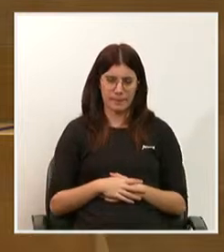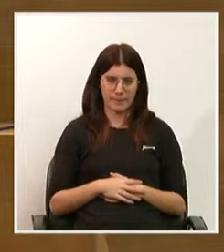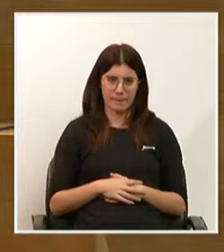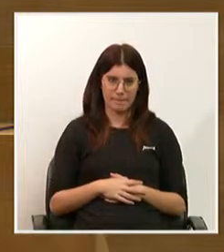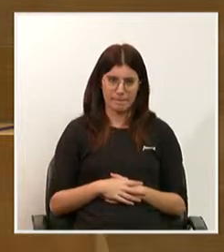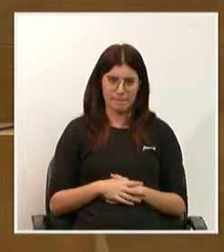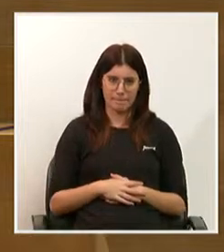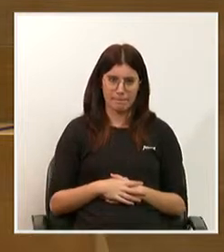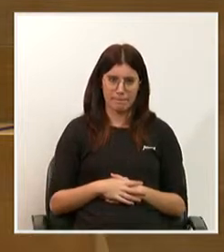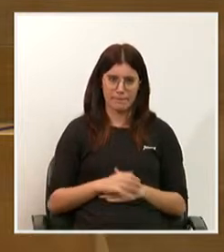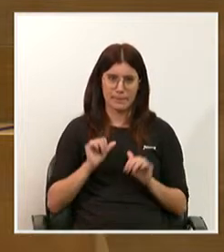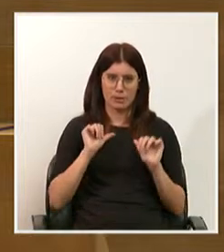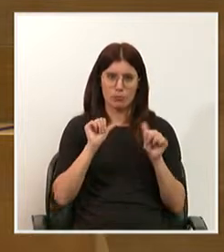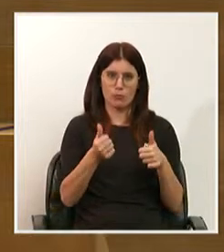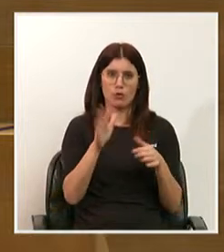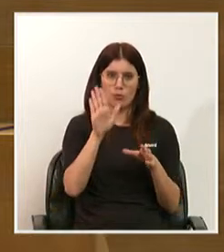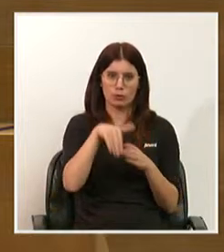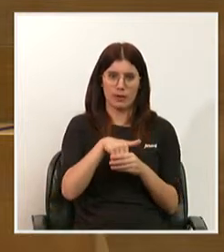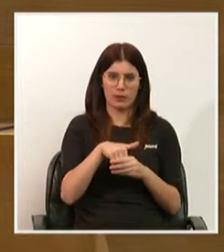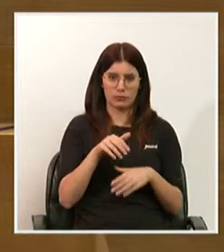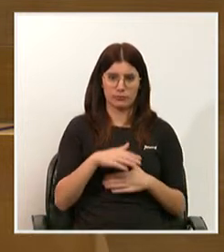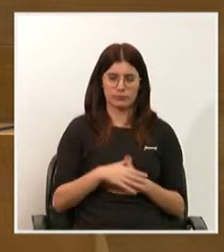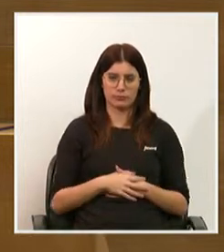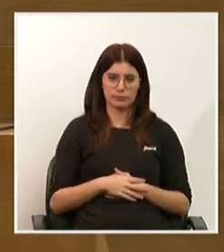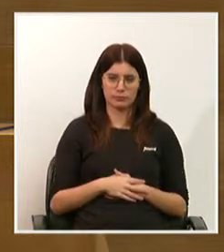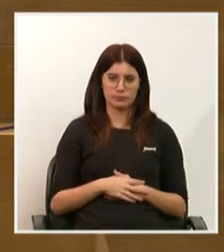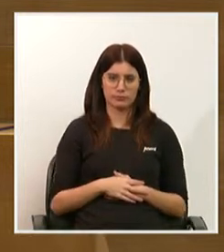2821 comienza la